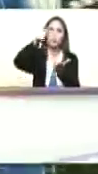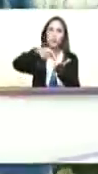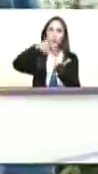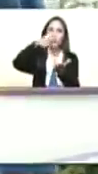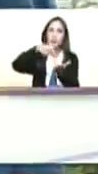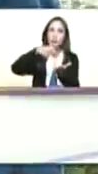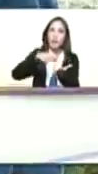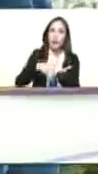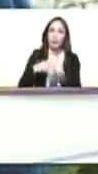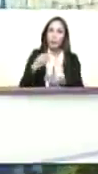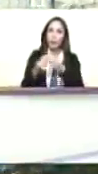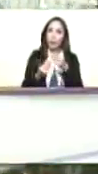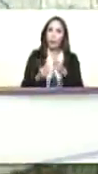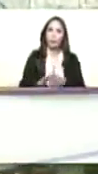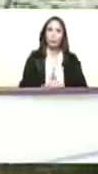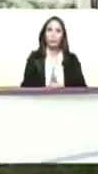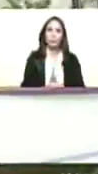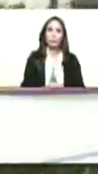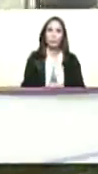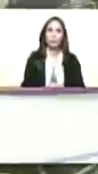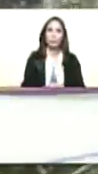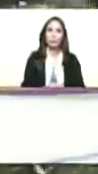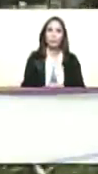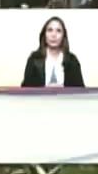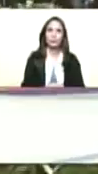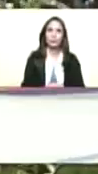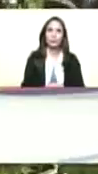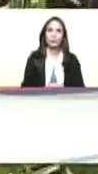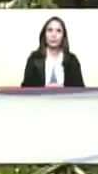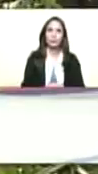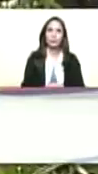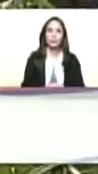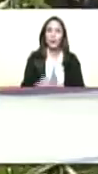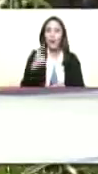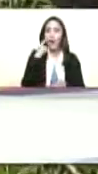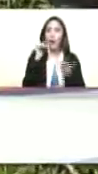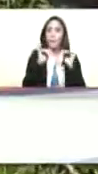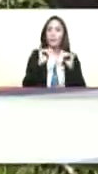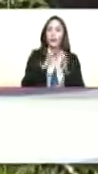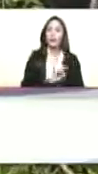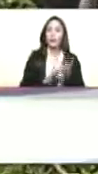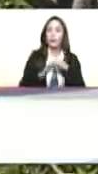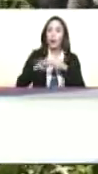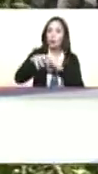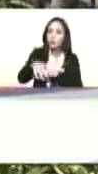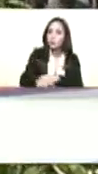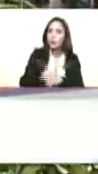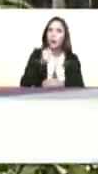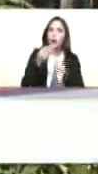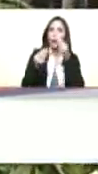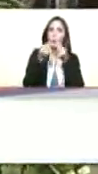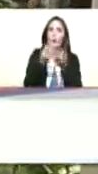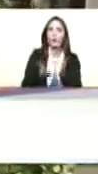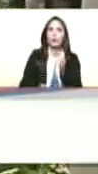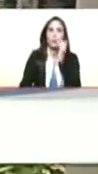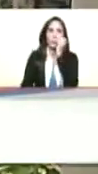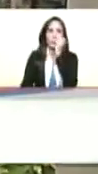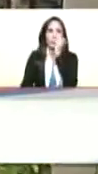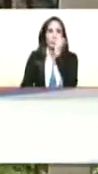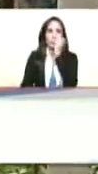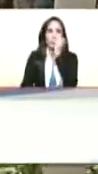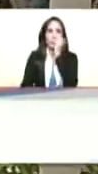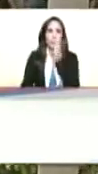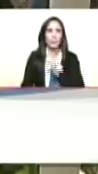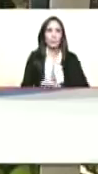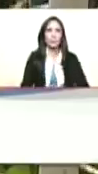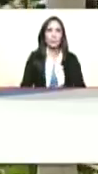nuestro pueblo, mire. Presidente, no se me vaya muy lejos para que usted coseche los pimentones. Véngase para acá, pues. Vamos a cosecharlo por allá. Tú me